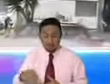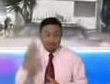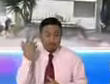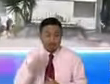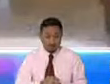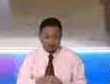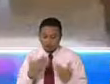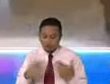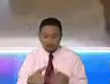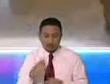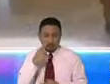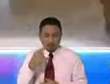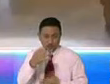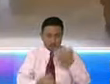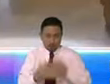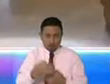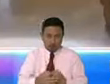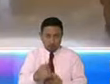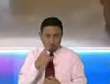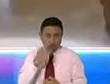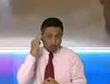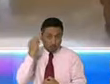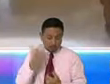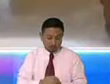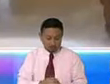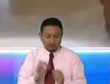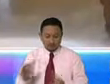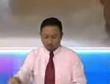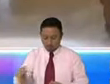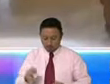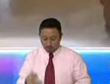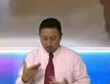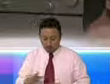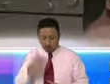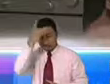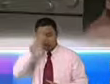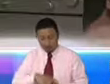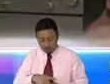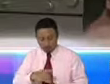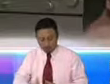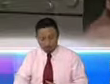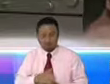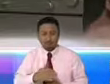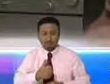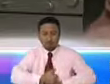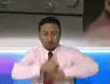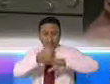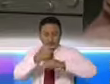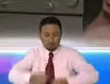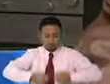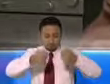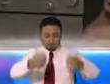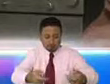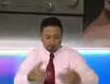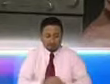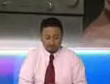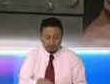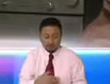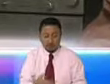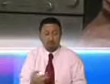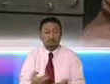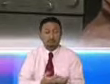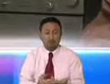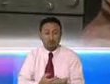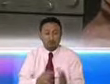Constitucional emitirá su proyecto de dictamen y lo pondrá en conocimiento del Pleno, el cual es discutido en una sesión